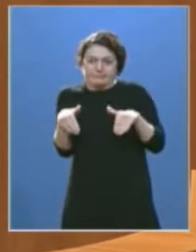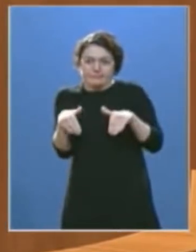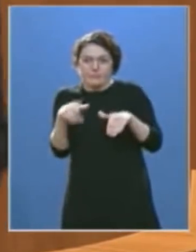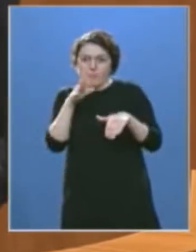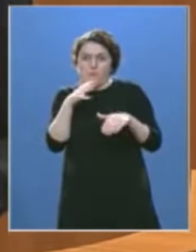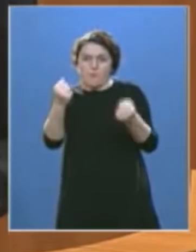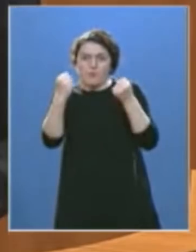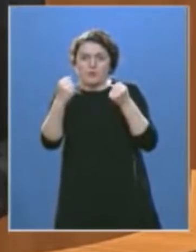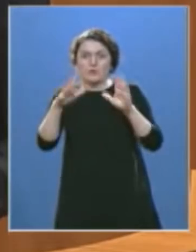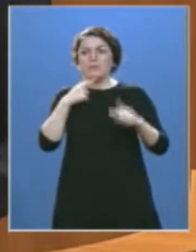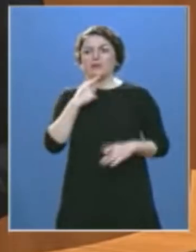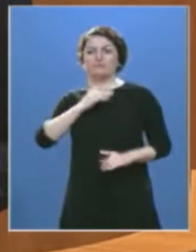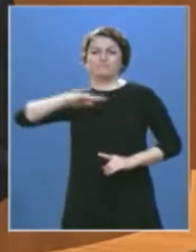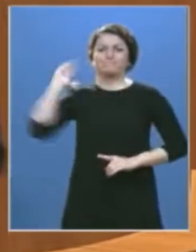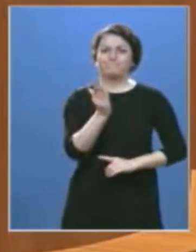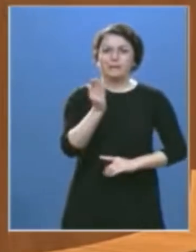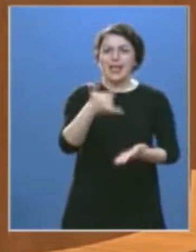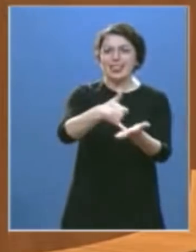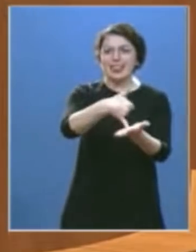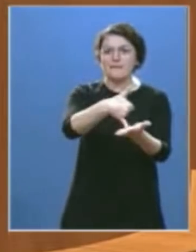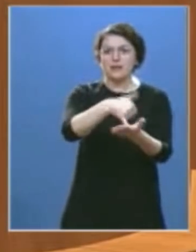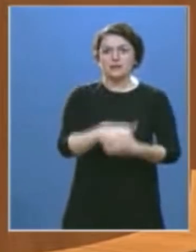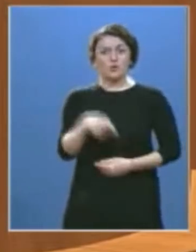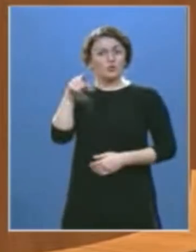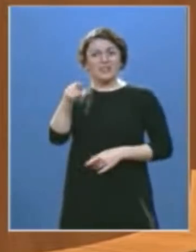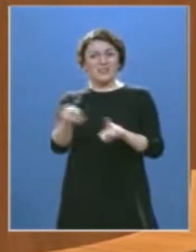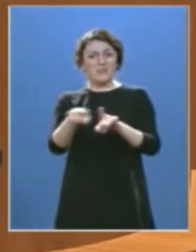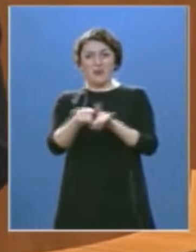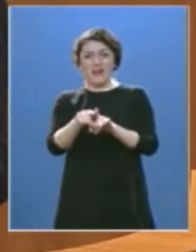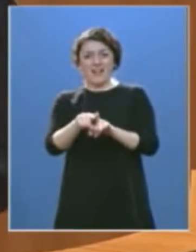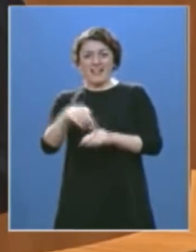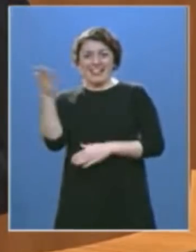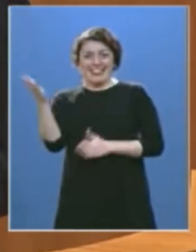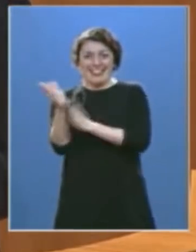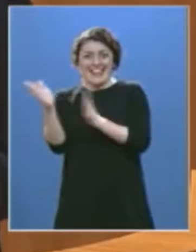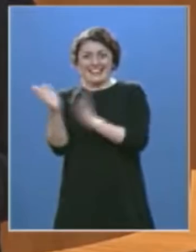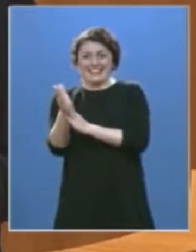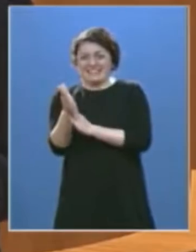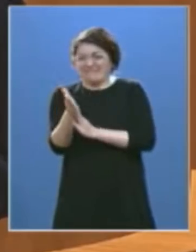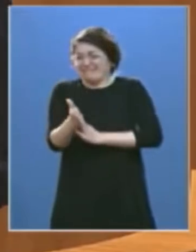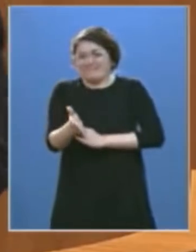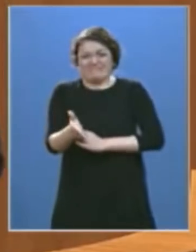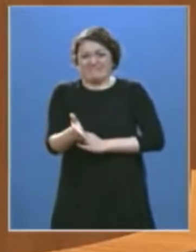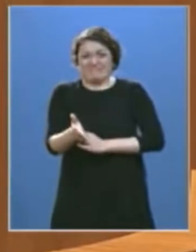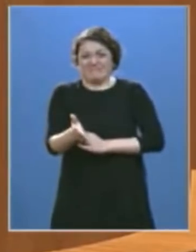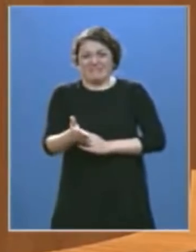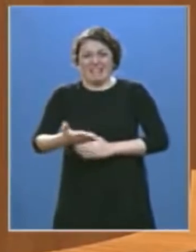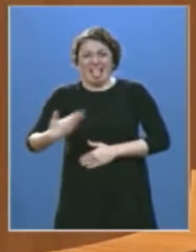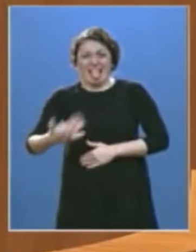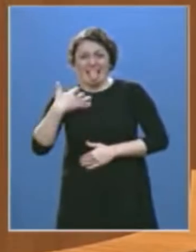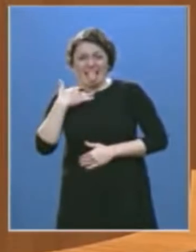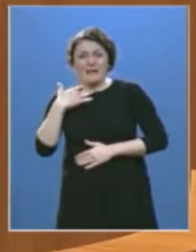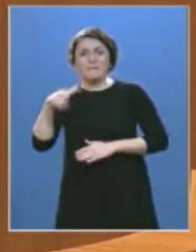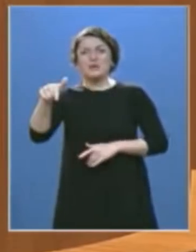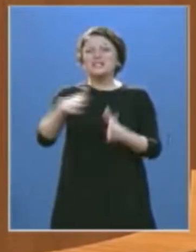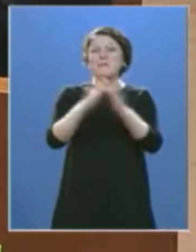e vulnerables. Usted sempre ha sido un epígono de la máis rancia derecha, Sr. Mañueco, pero este pacto de la vergüenza le hace indistinguible de